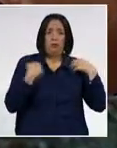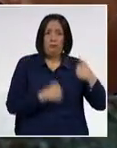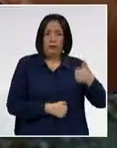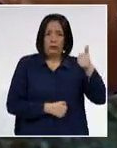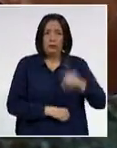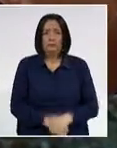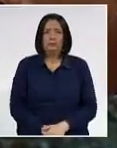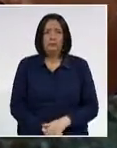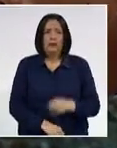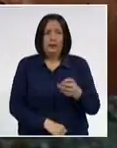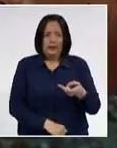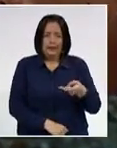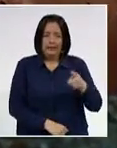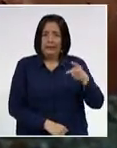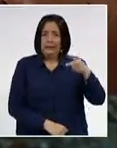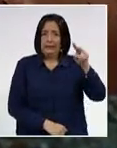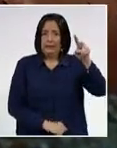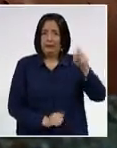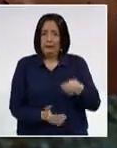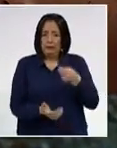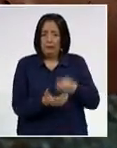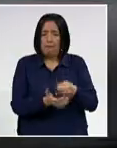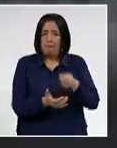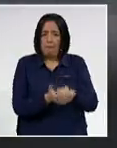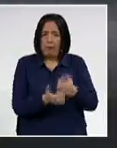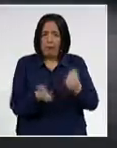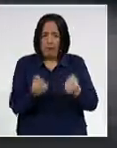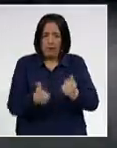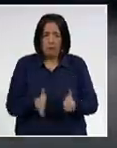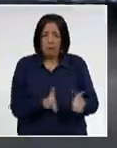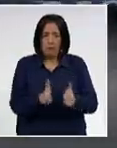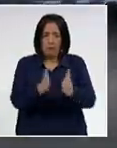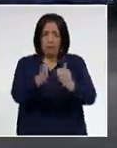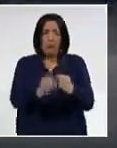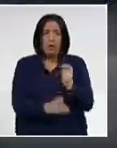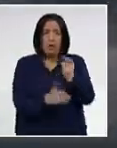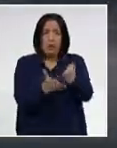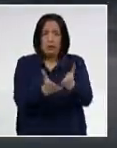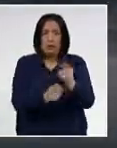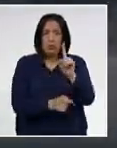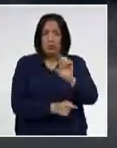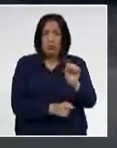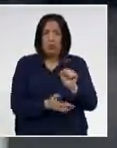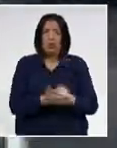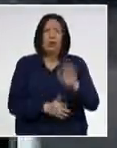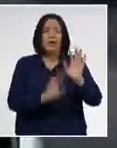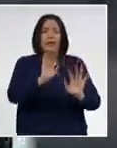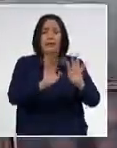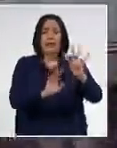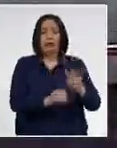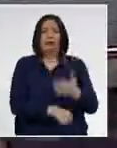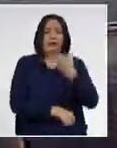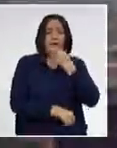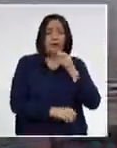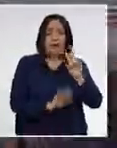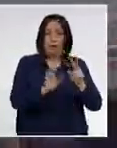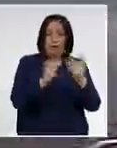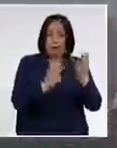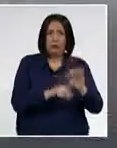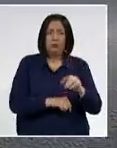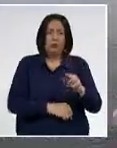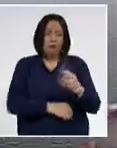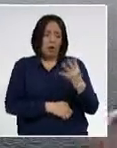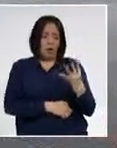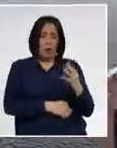El incremento en el peaje de un nuevo sol y se dio en dos tramos. El 14 de diciembre de 2014 el peaje pasó de